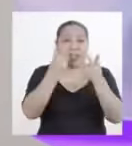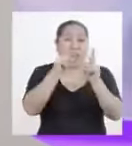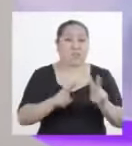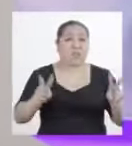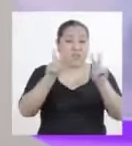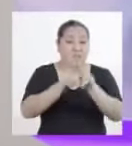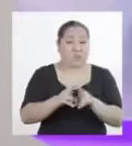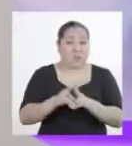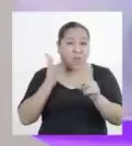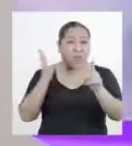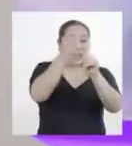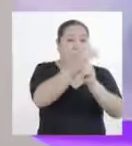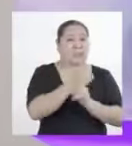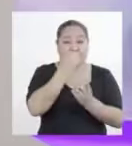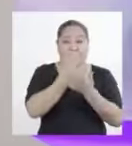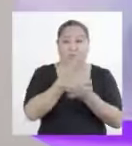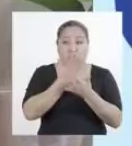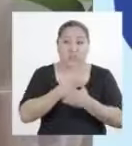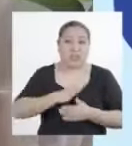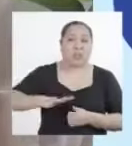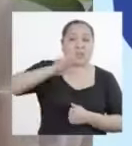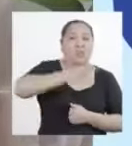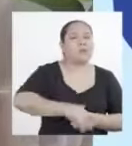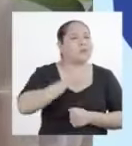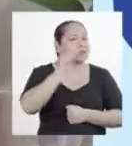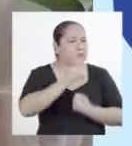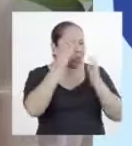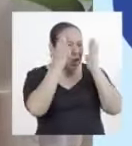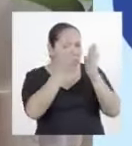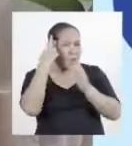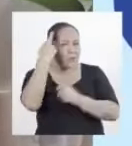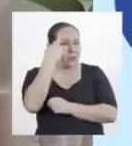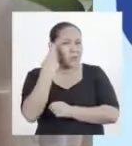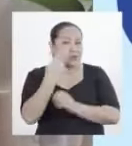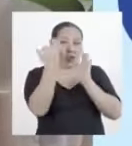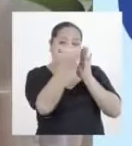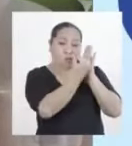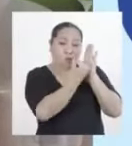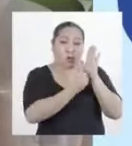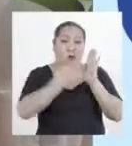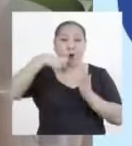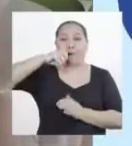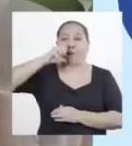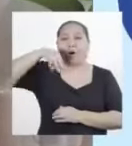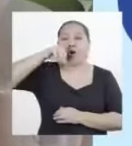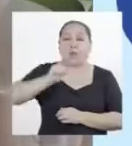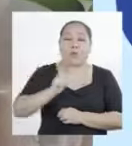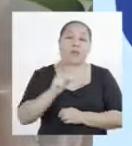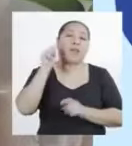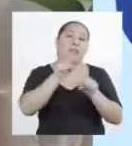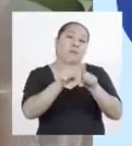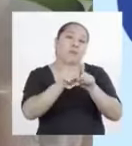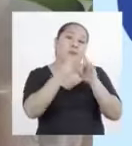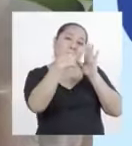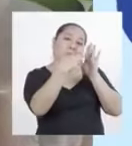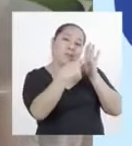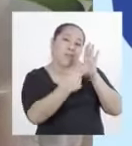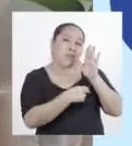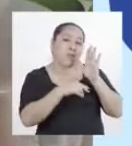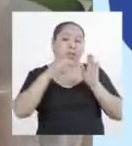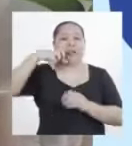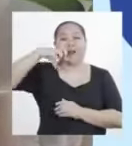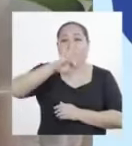reconocerla y valorarla para lograr el bien común Sí, estuve muy atento a sus reflexiones A partir de los dibujos de Poma de Ayala Y de las